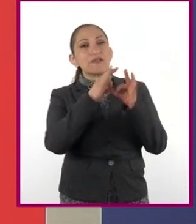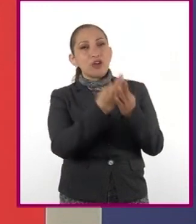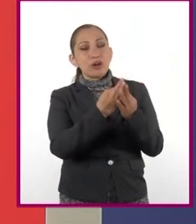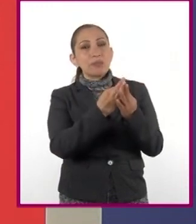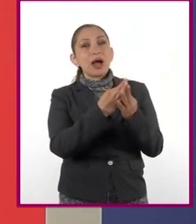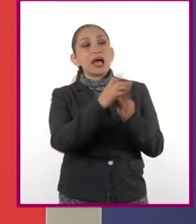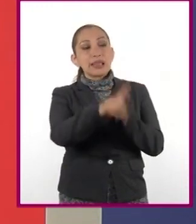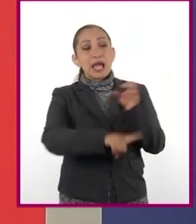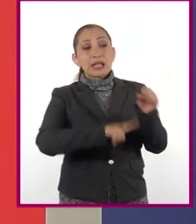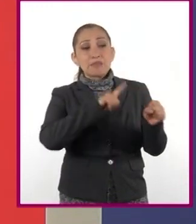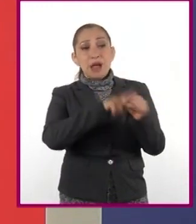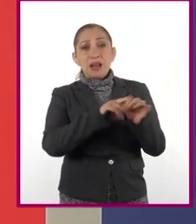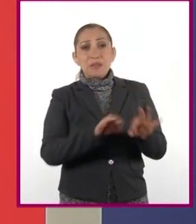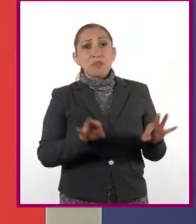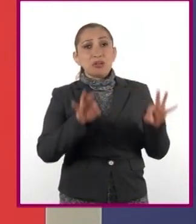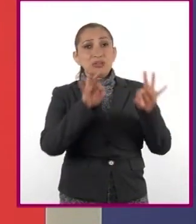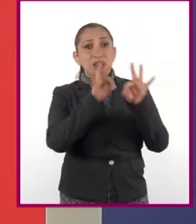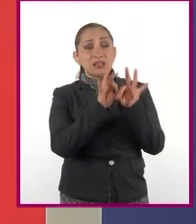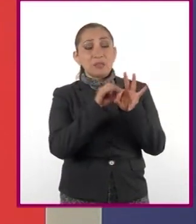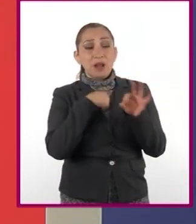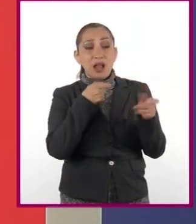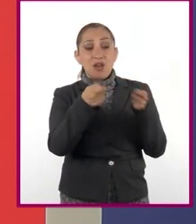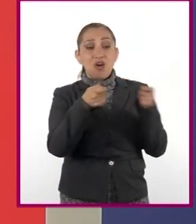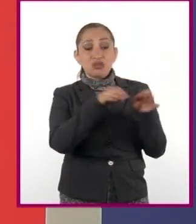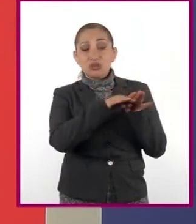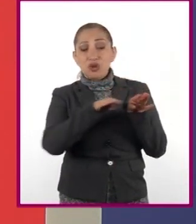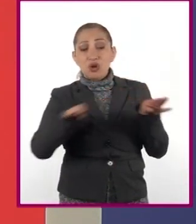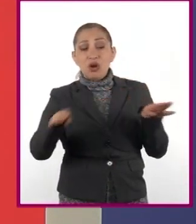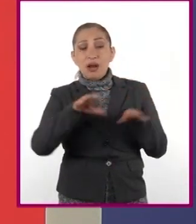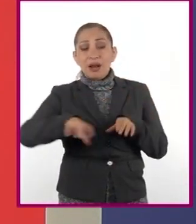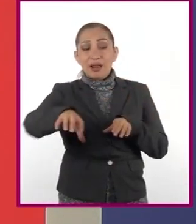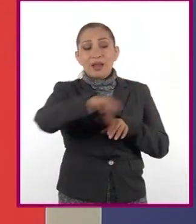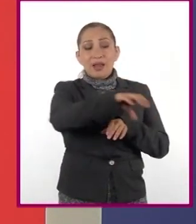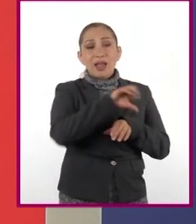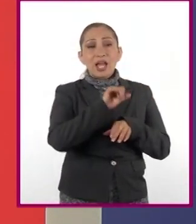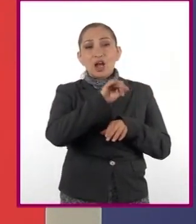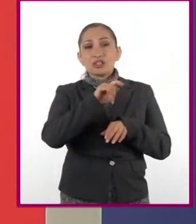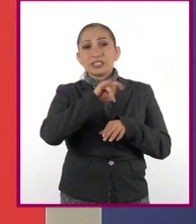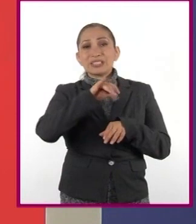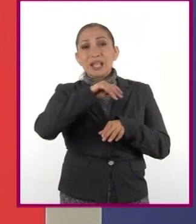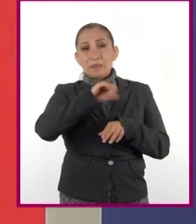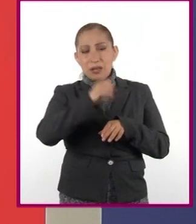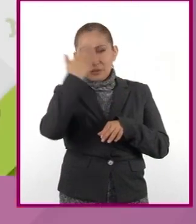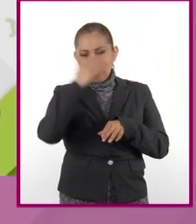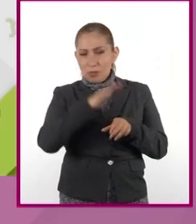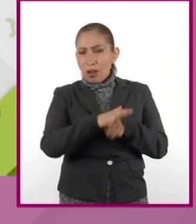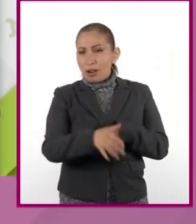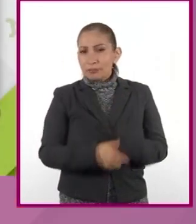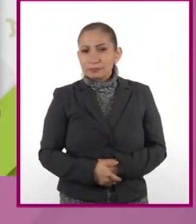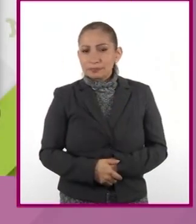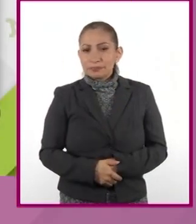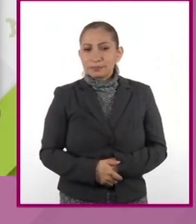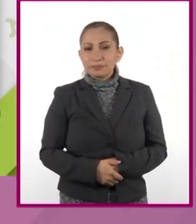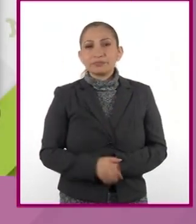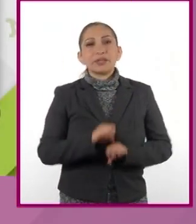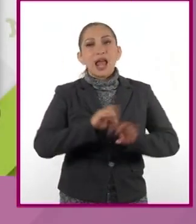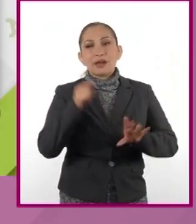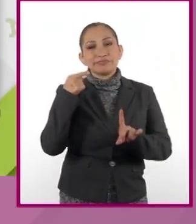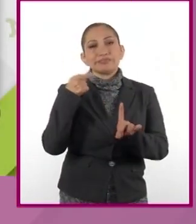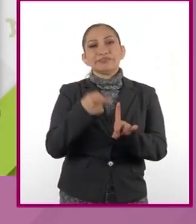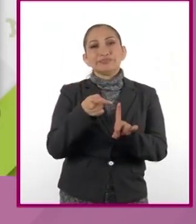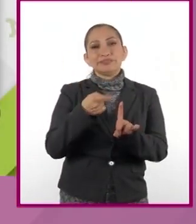especies fundamentales para el equilibrio dinámico de los ecosistemas. ¿Recuerdan de quién se trata? ¡Claro!